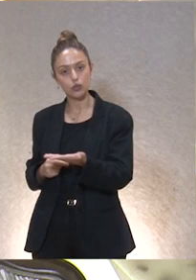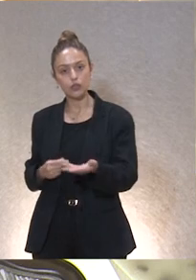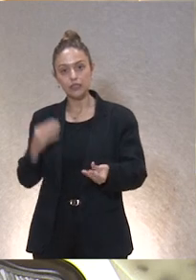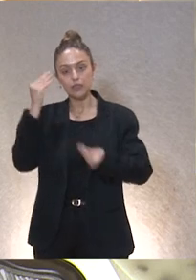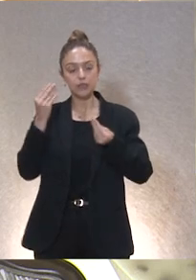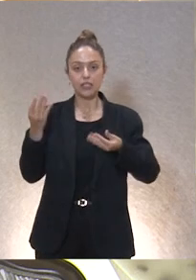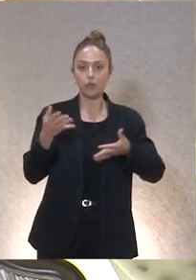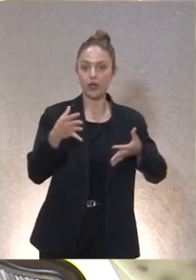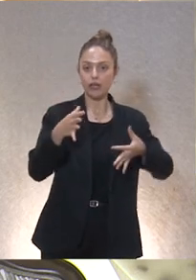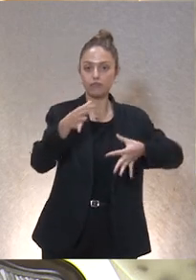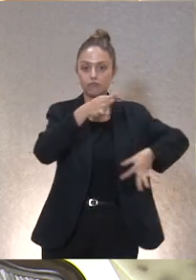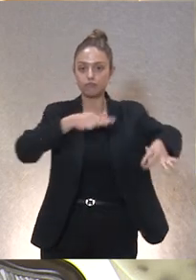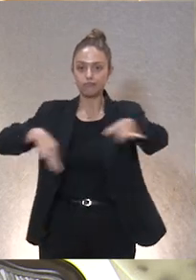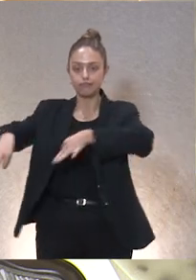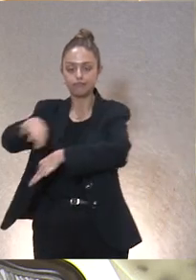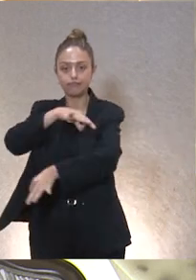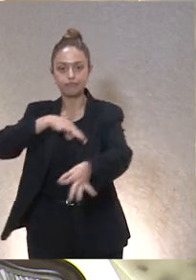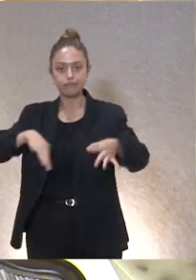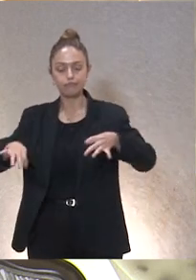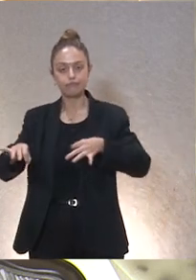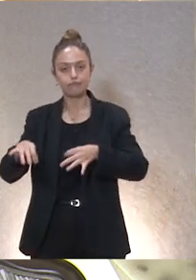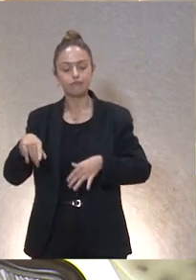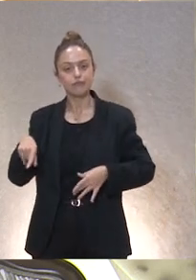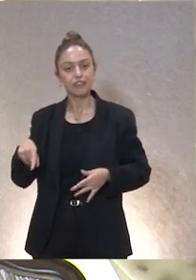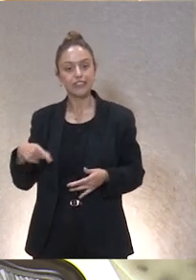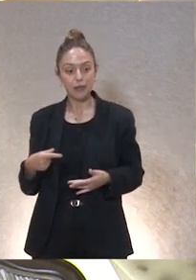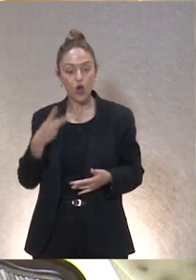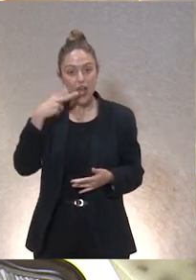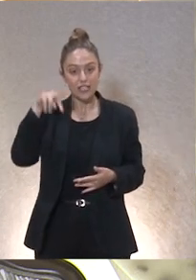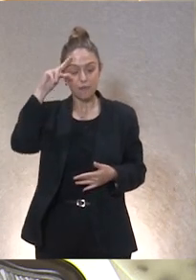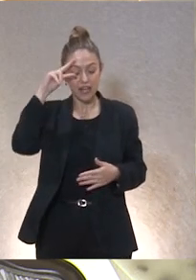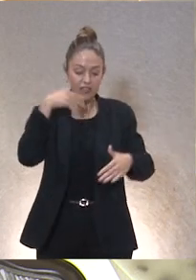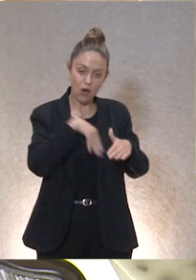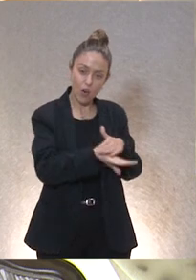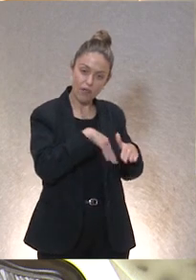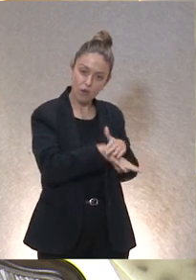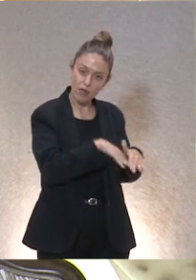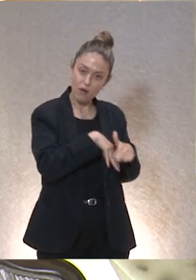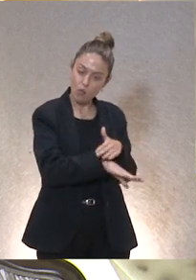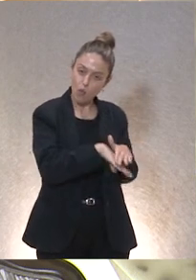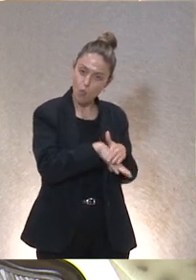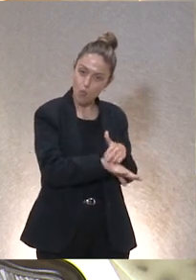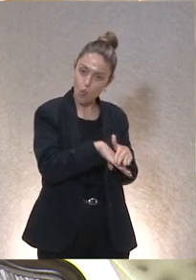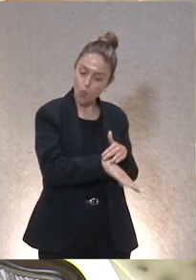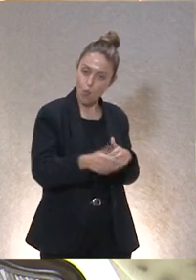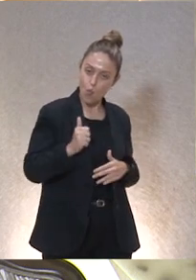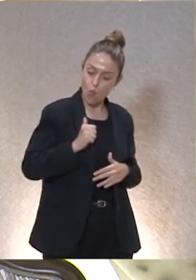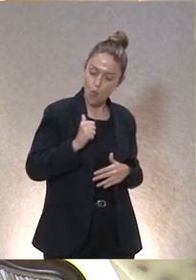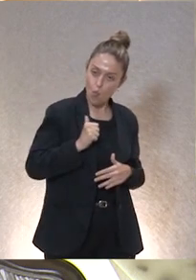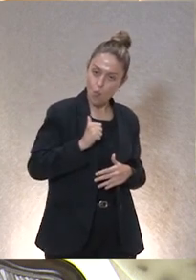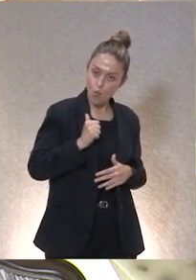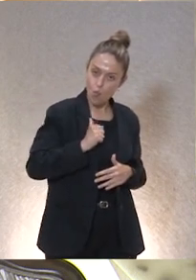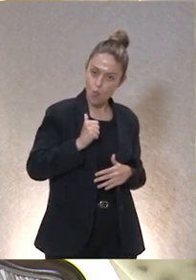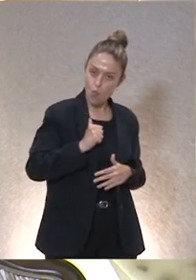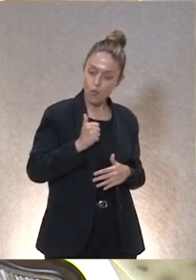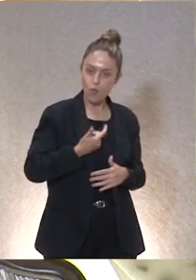intercambiables sin darse cuenta que la acumulación de experiencia en esta profesión es como la acumulación de experiencia de